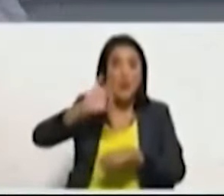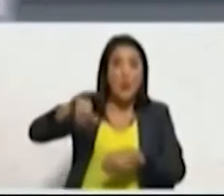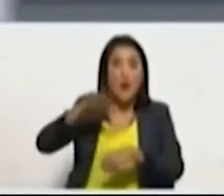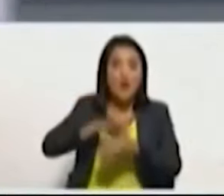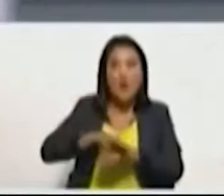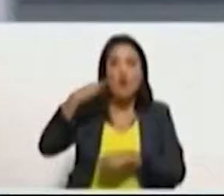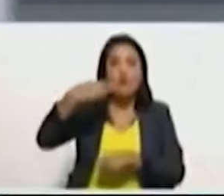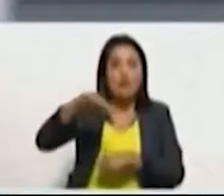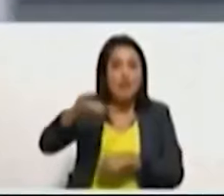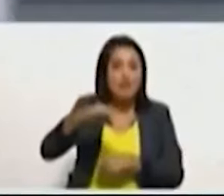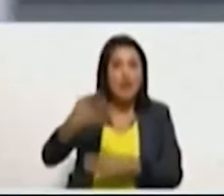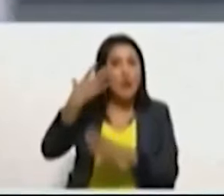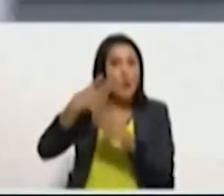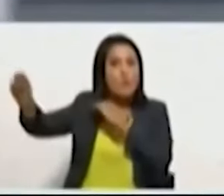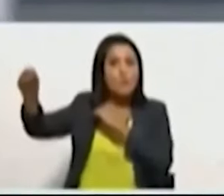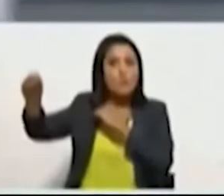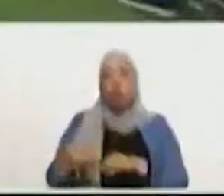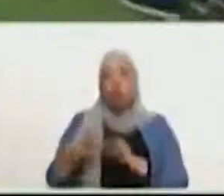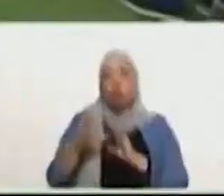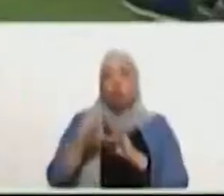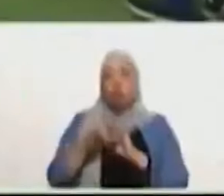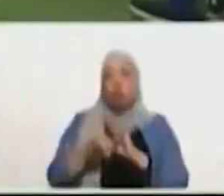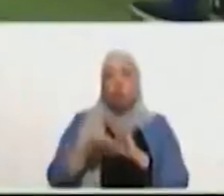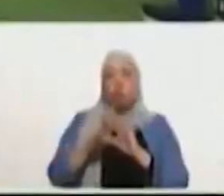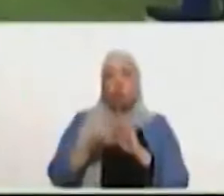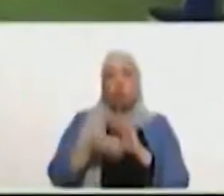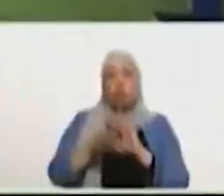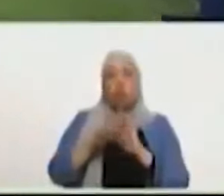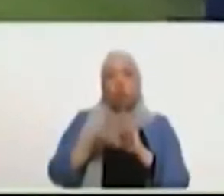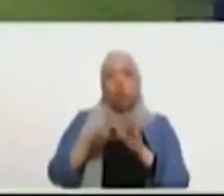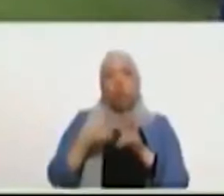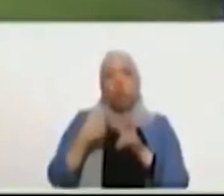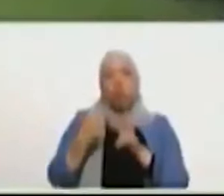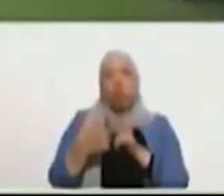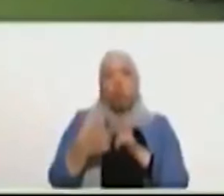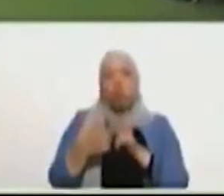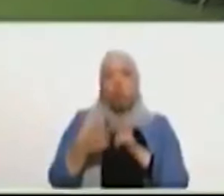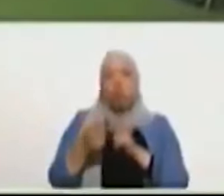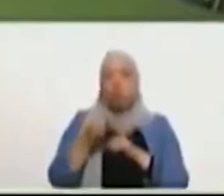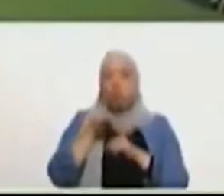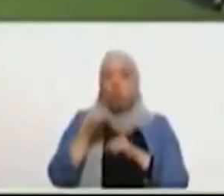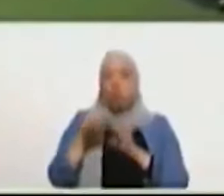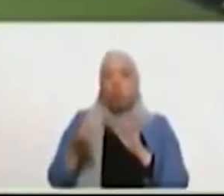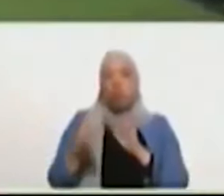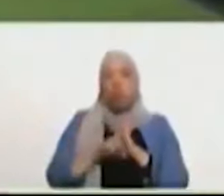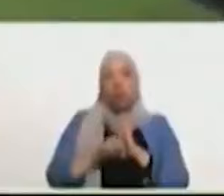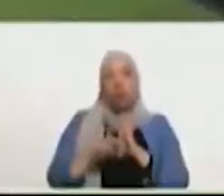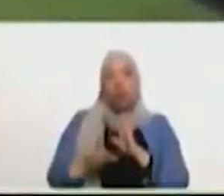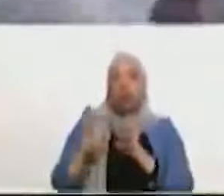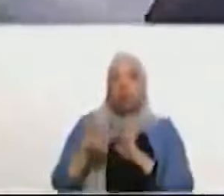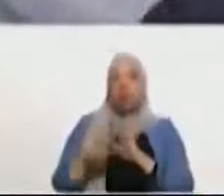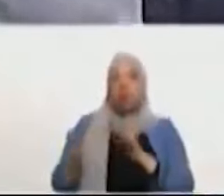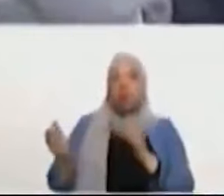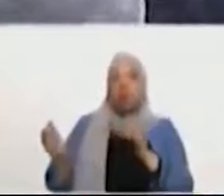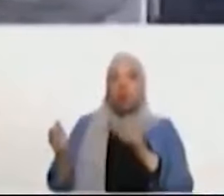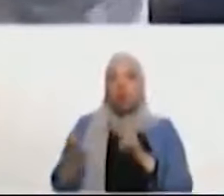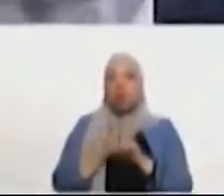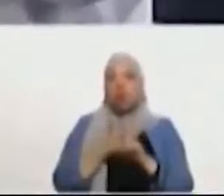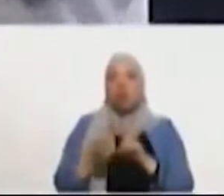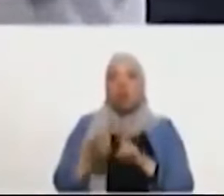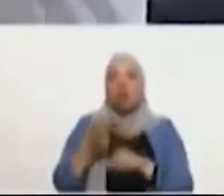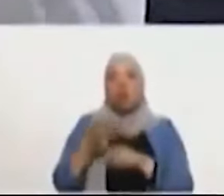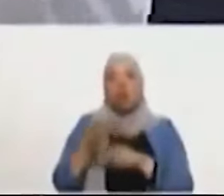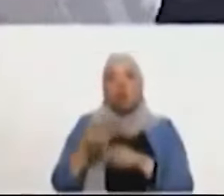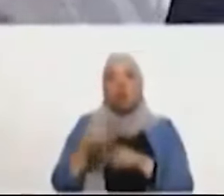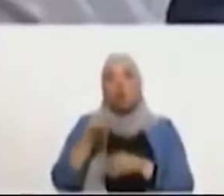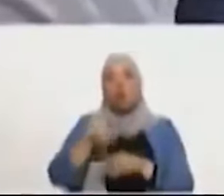embargo maduro expresó su esperanza de que sea posible reanudar las negociaciones que llevarían en consecuencia a que la aspirante María